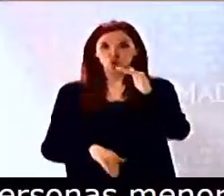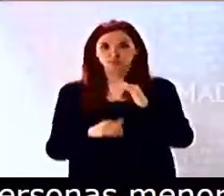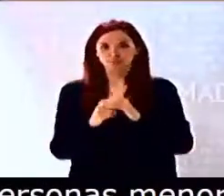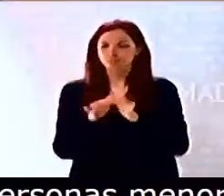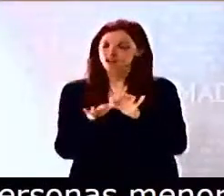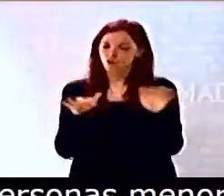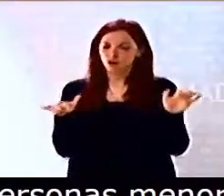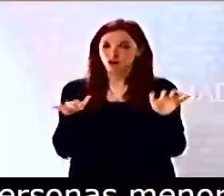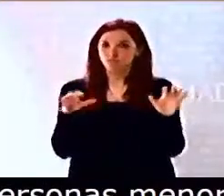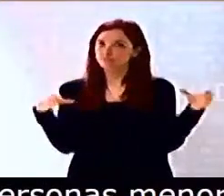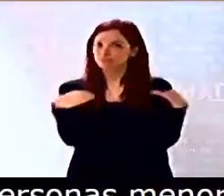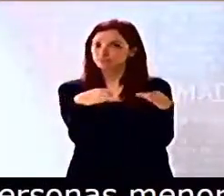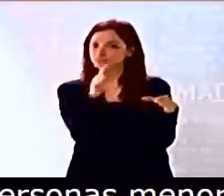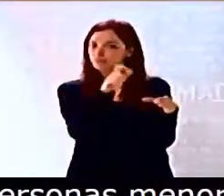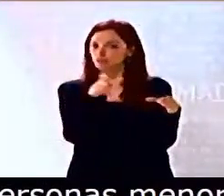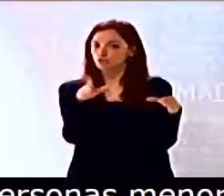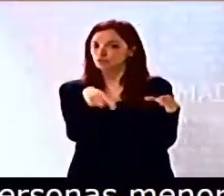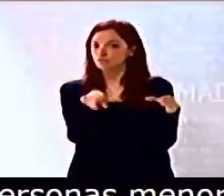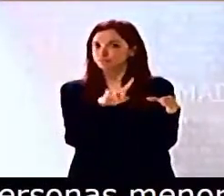mayoritariamente.